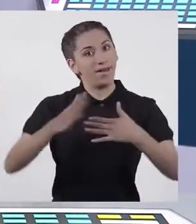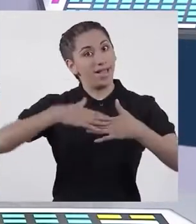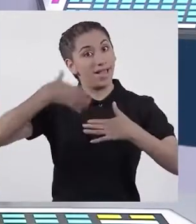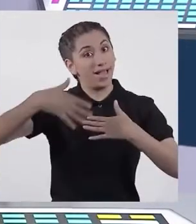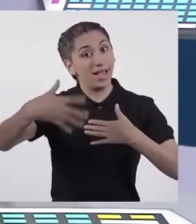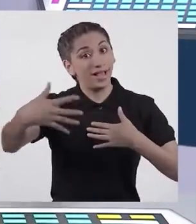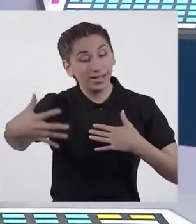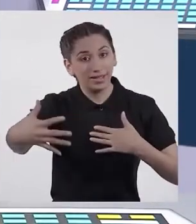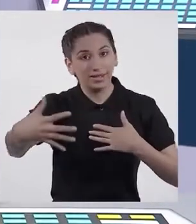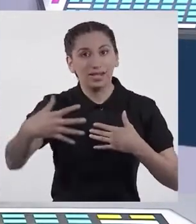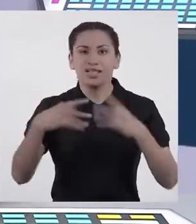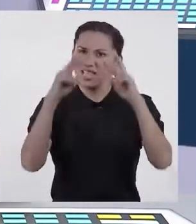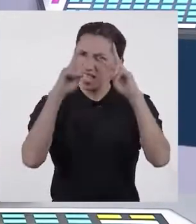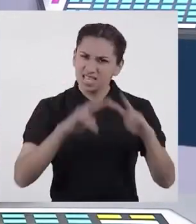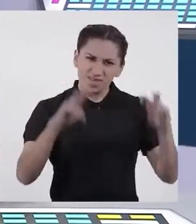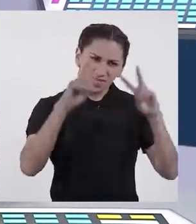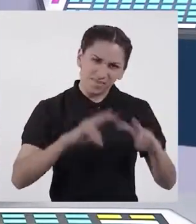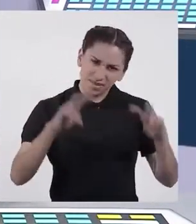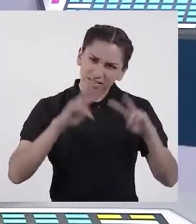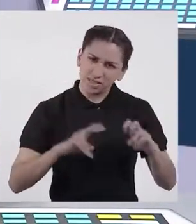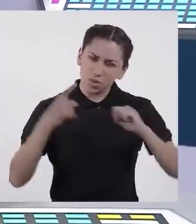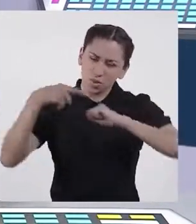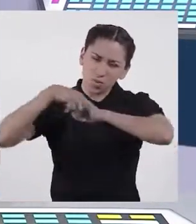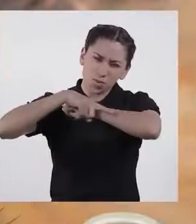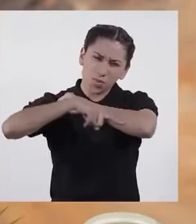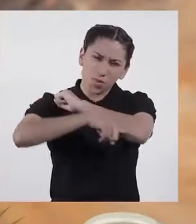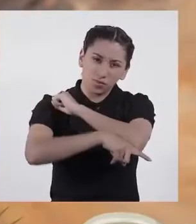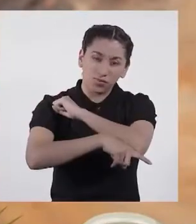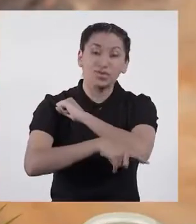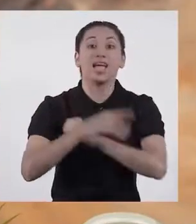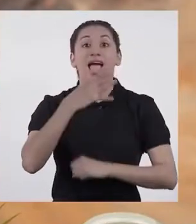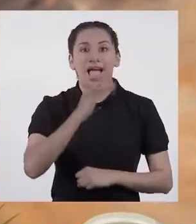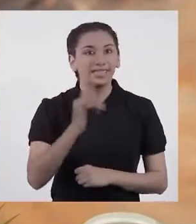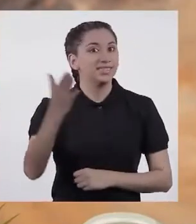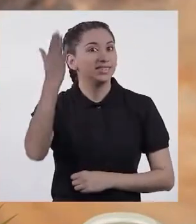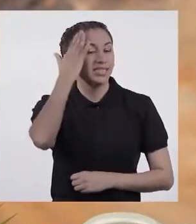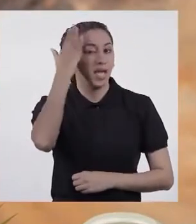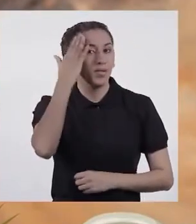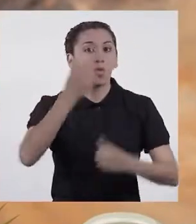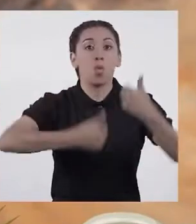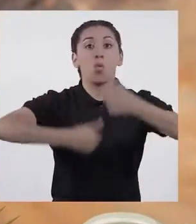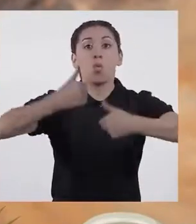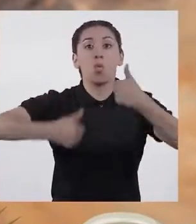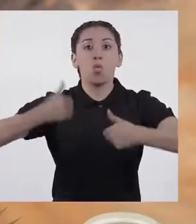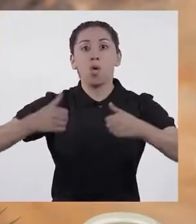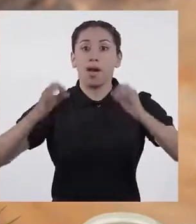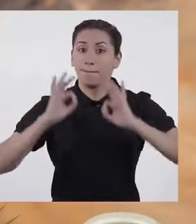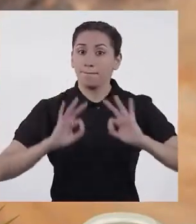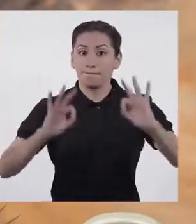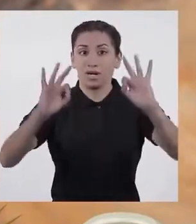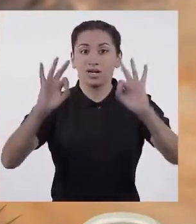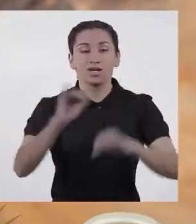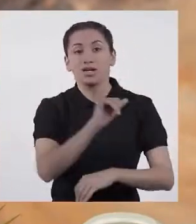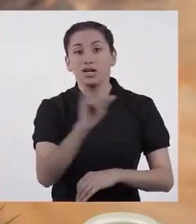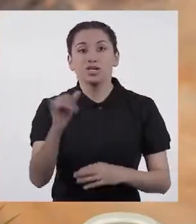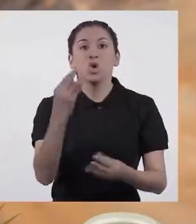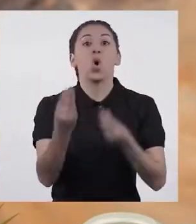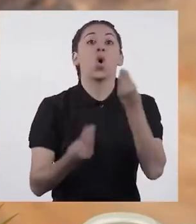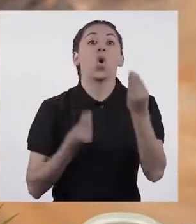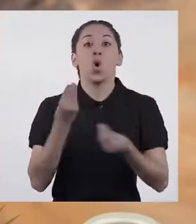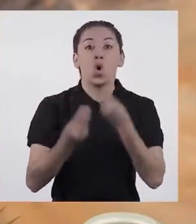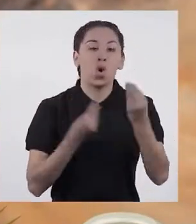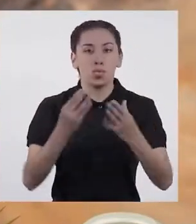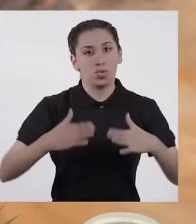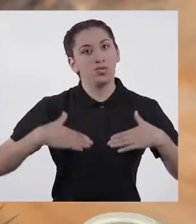en adelante investiguemos a fondo. Así sabremos cuáles son sus consecuencias y